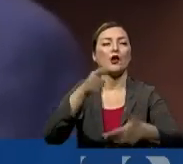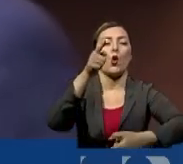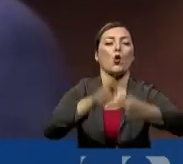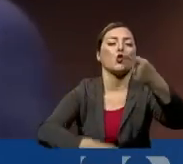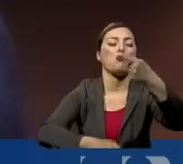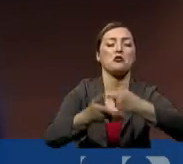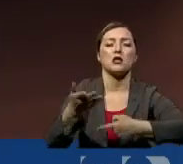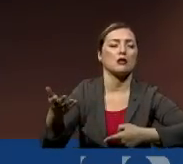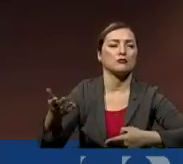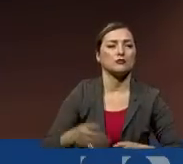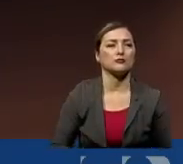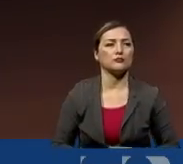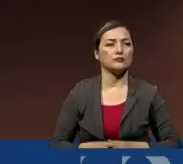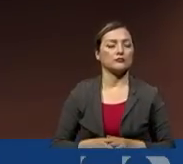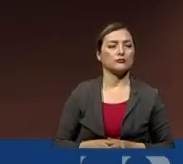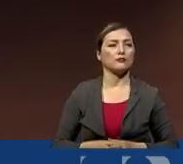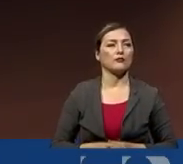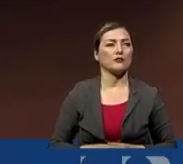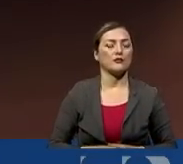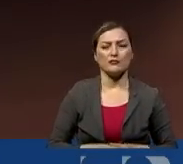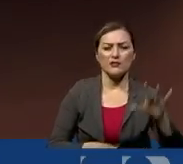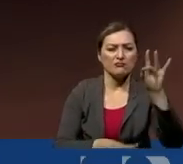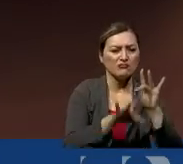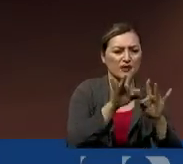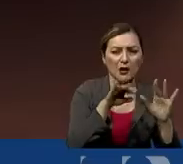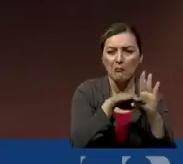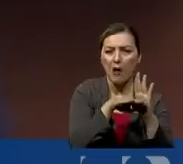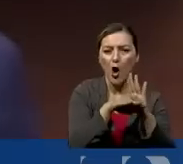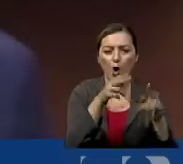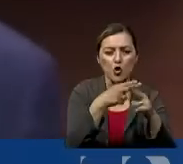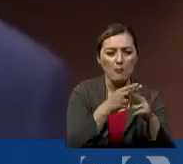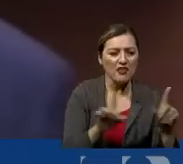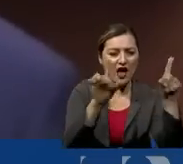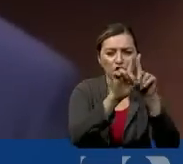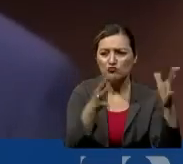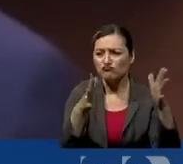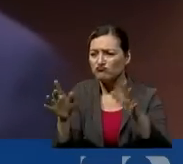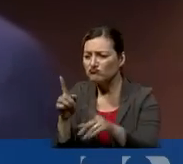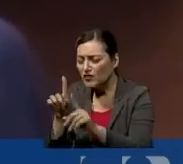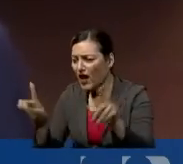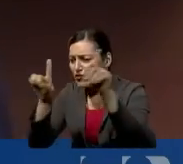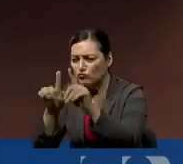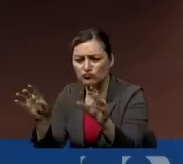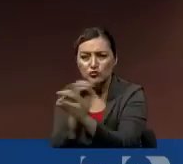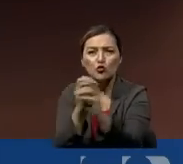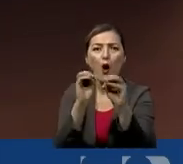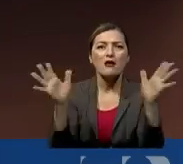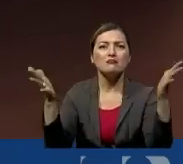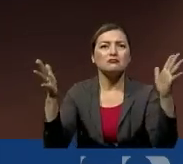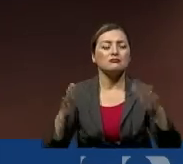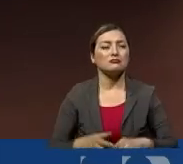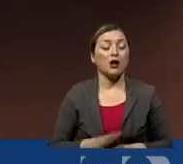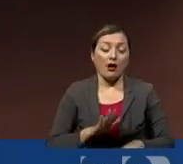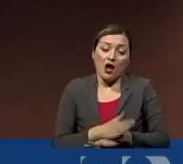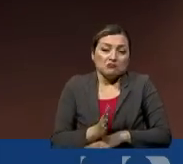podíamos tomar de ningún banco de elegibles porque no existía, lo agotaron. Esa es la razón